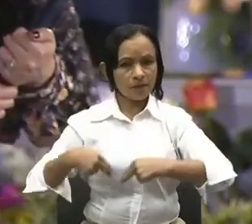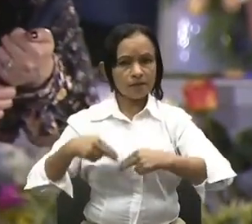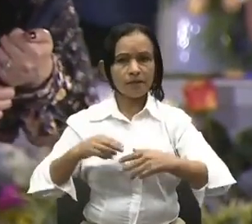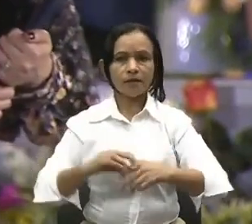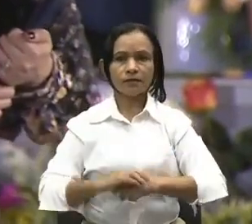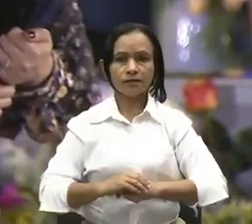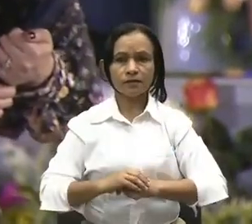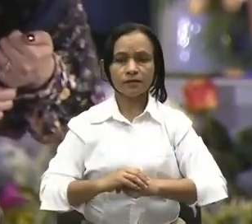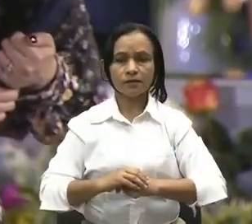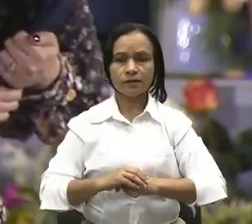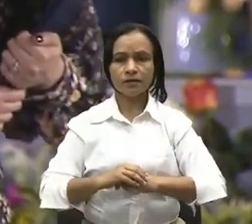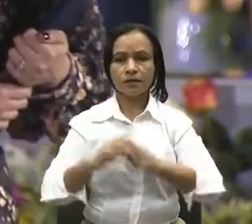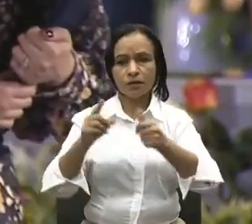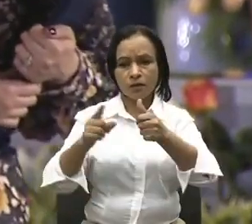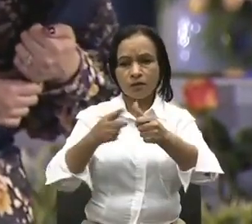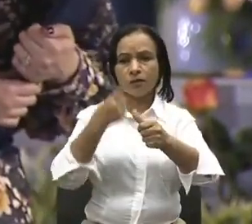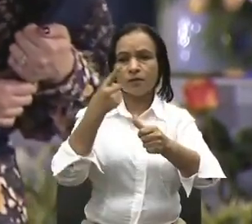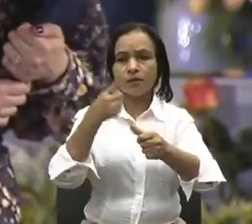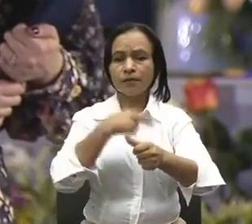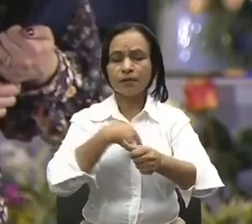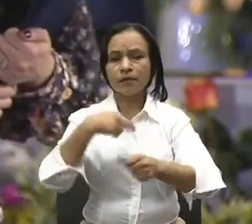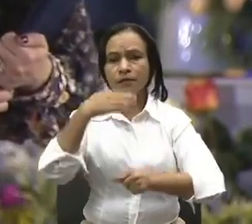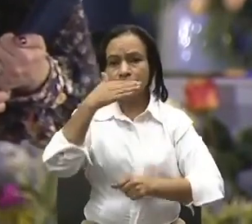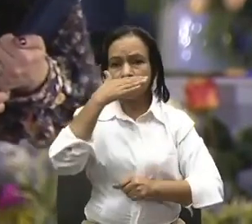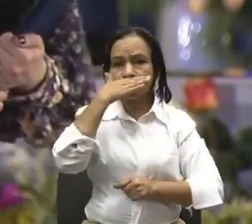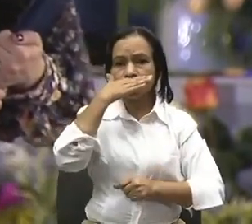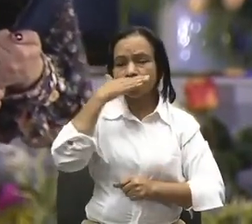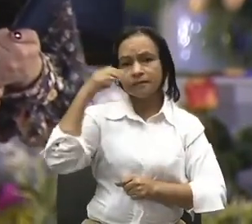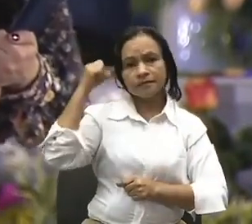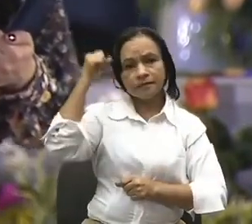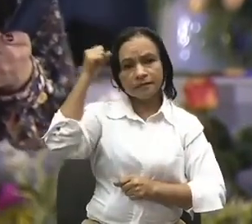lo primero que hizo la revolución al triunfo fue